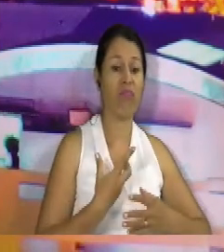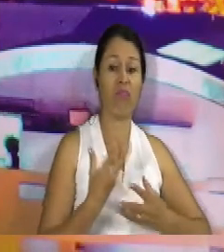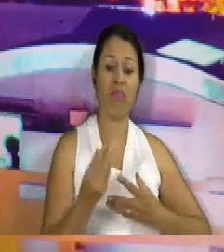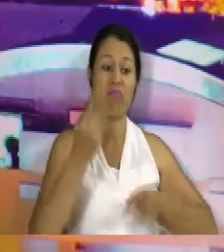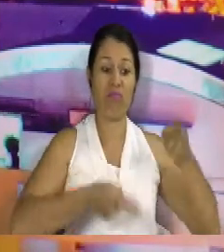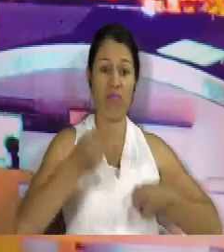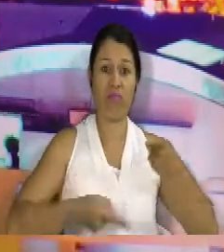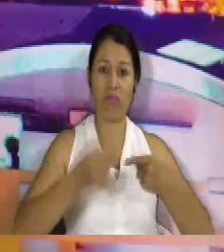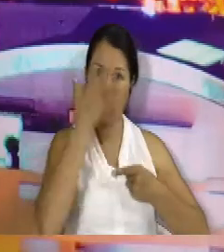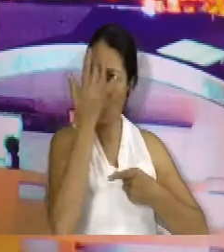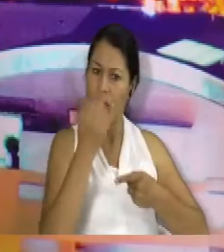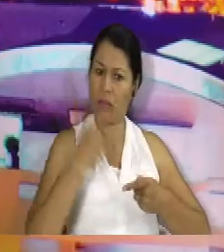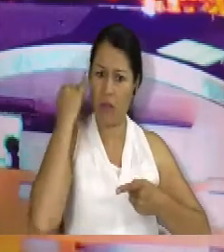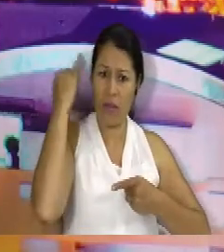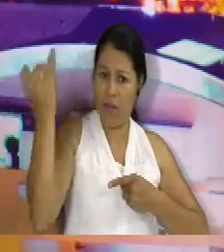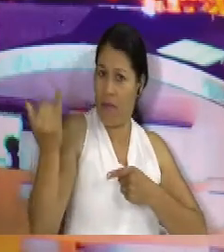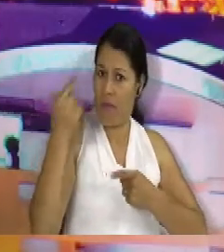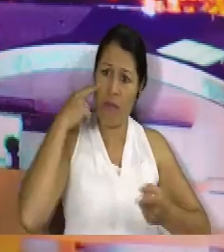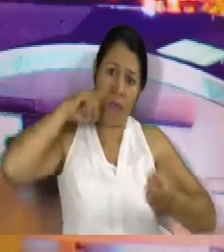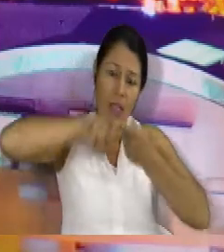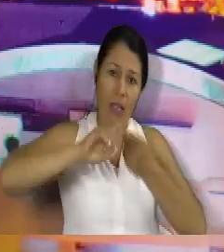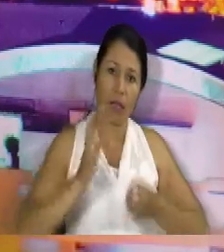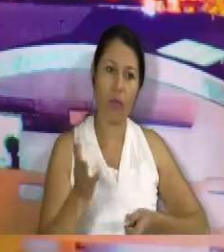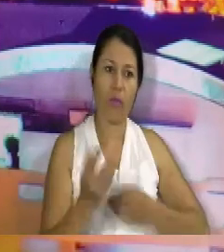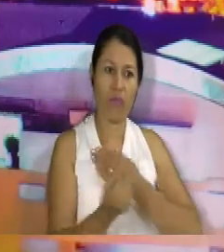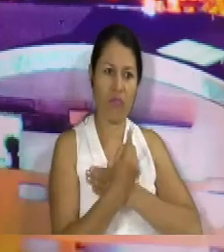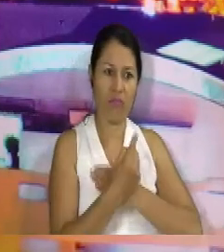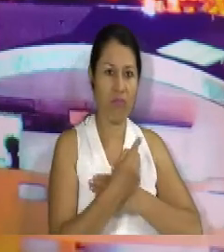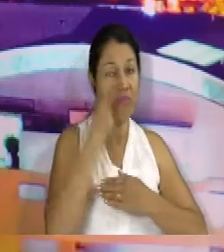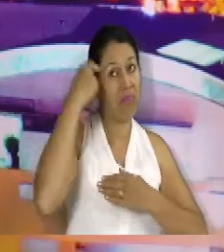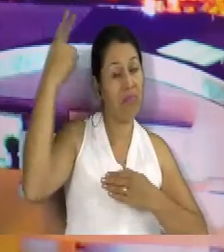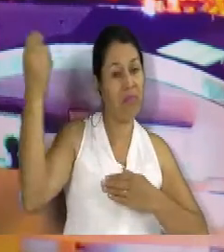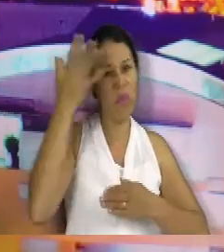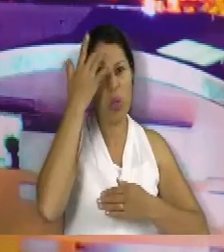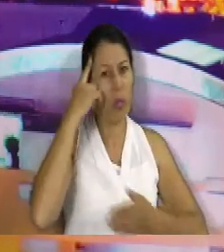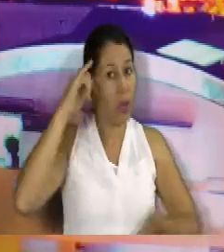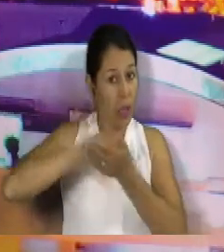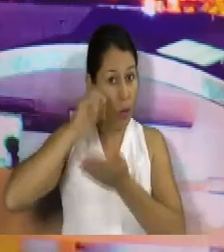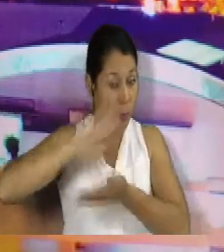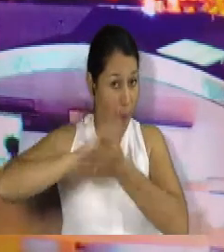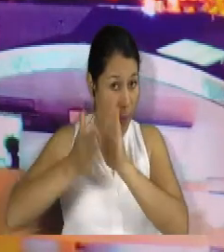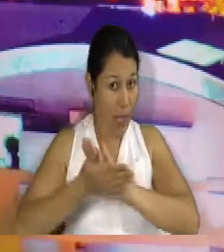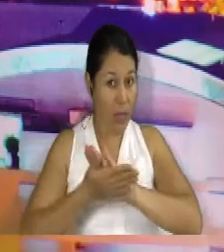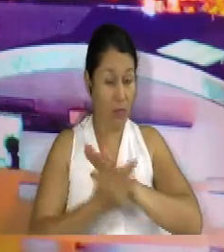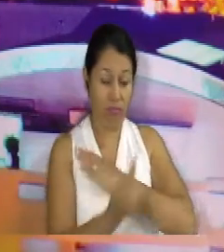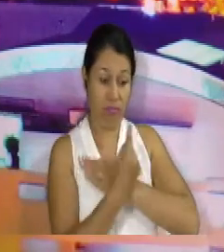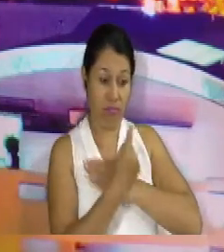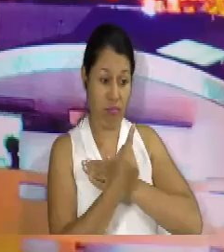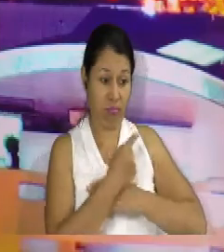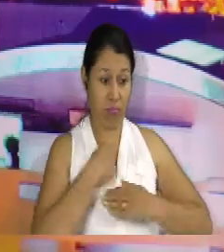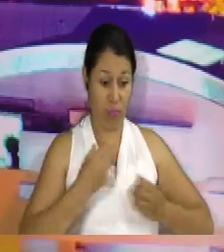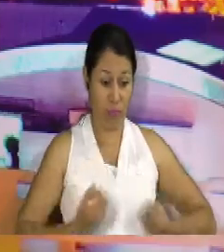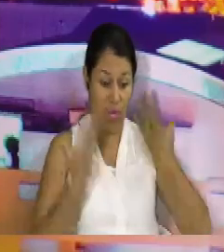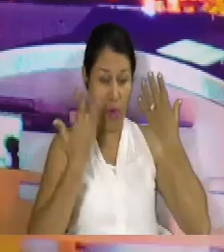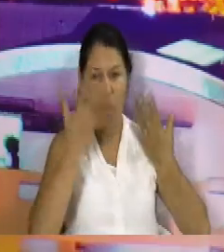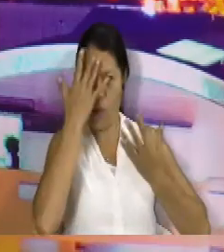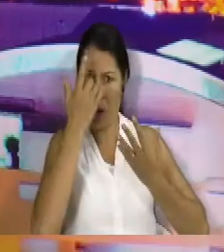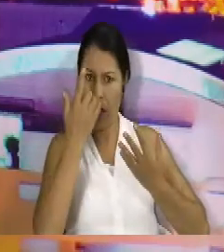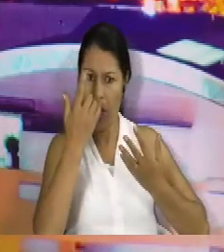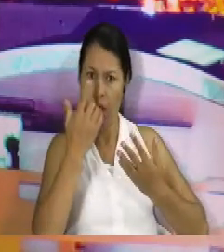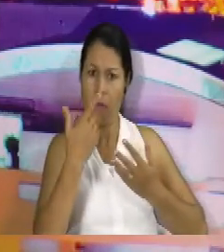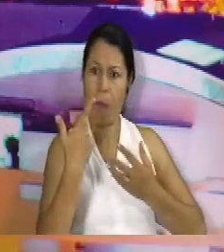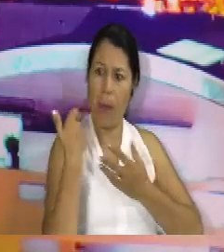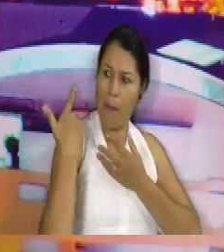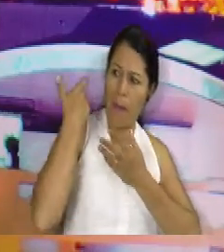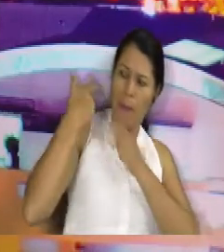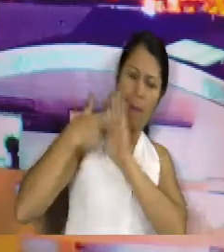Acúseme de iluso por creer en la paz. Acúseme de estar con vida por no dejarme matar. Acúseme de todo, menos de